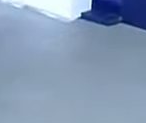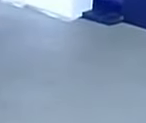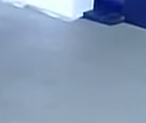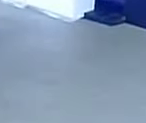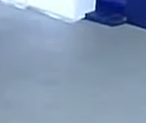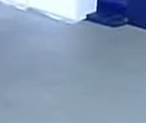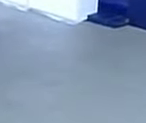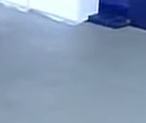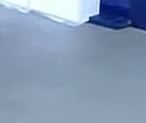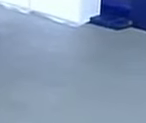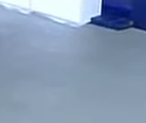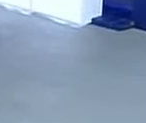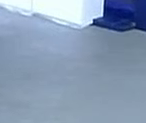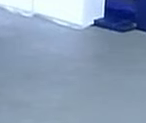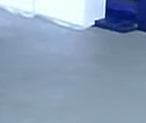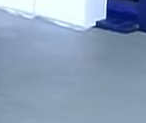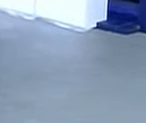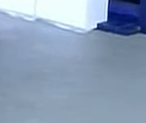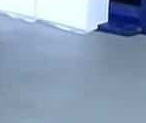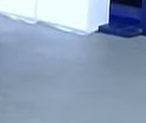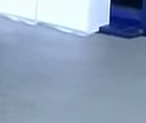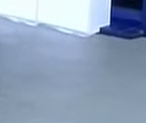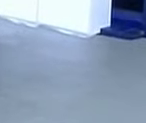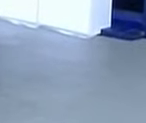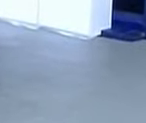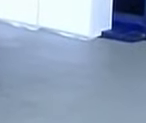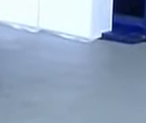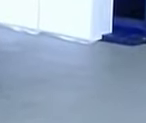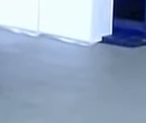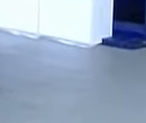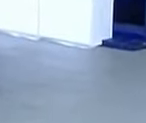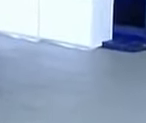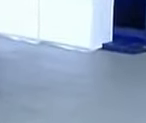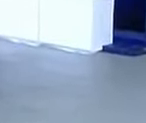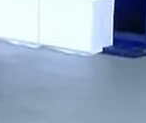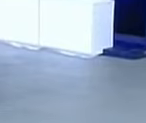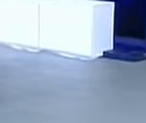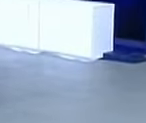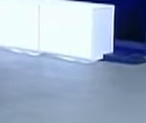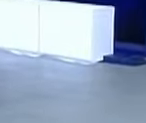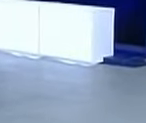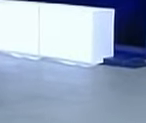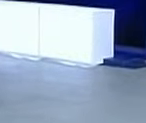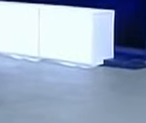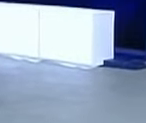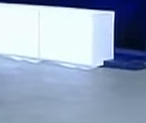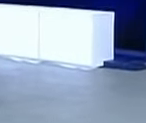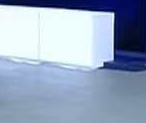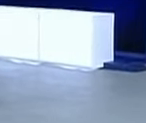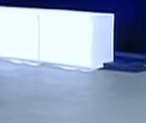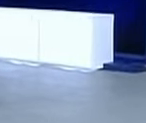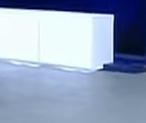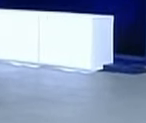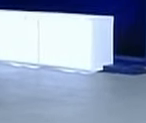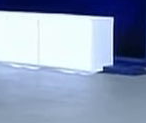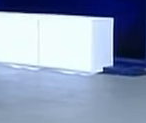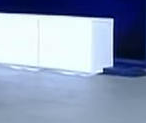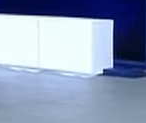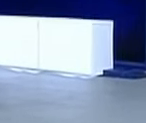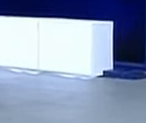Muy buenas noches, ¿qué tal? ¿Cómo están? Son las 8:30. Bienvenidos a una nueva edición estelar de Noticiero Hechos.